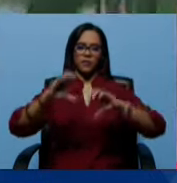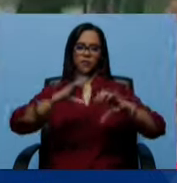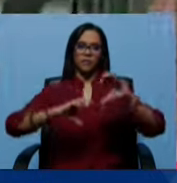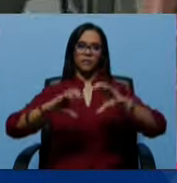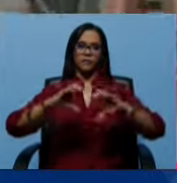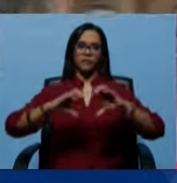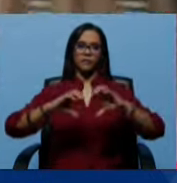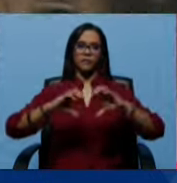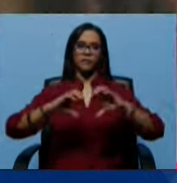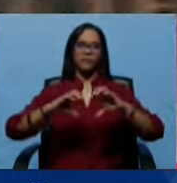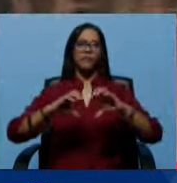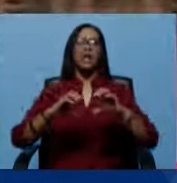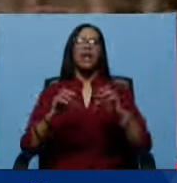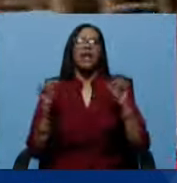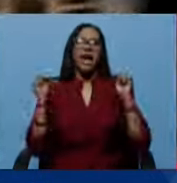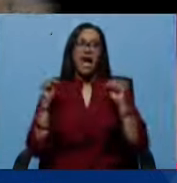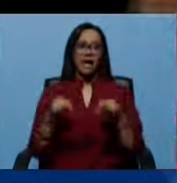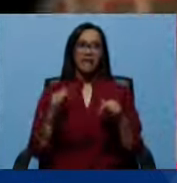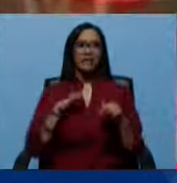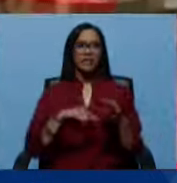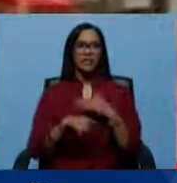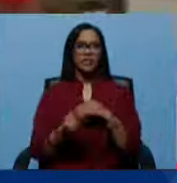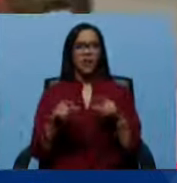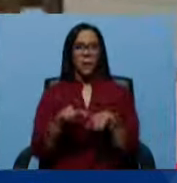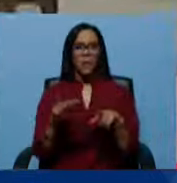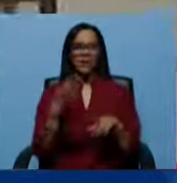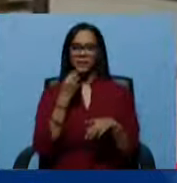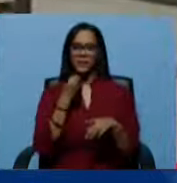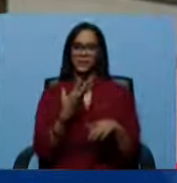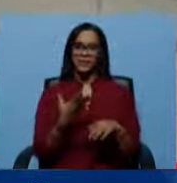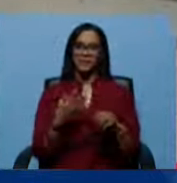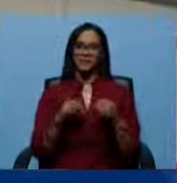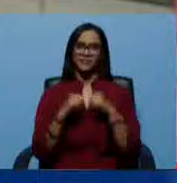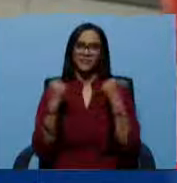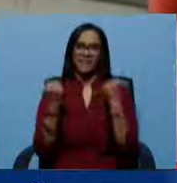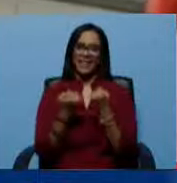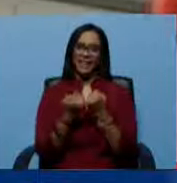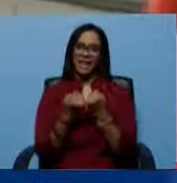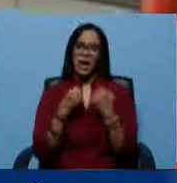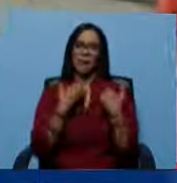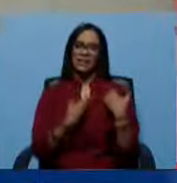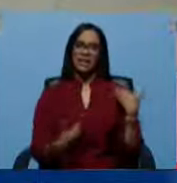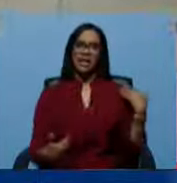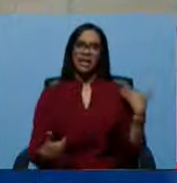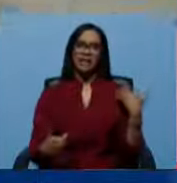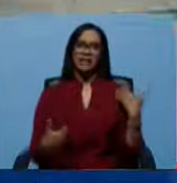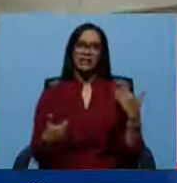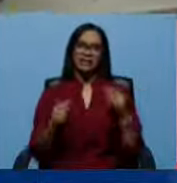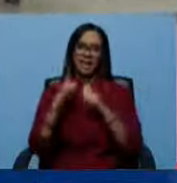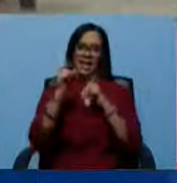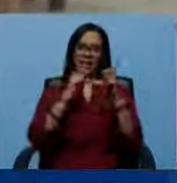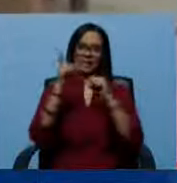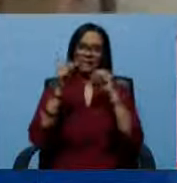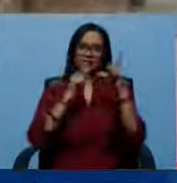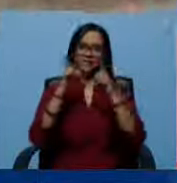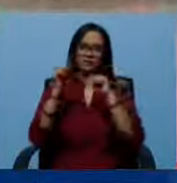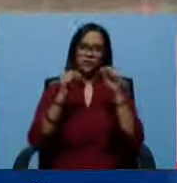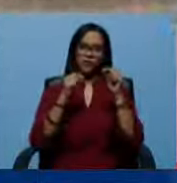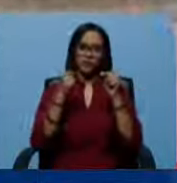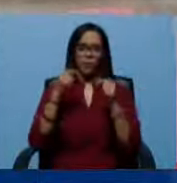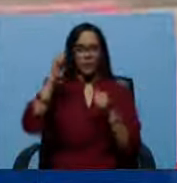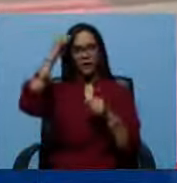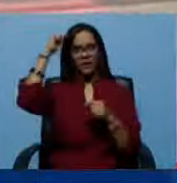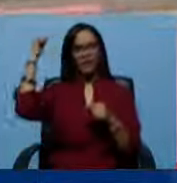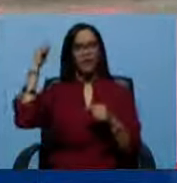entrando en un espacio espectacular, que es la sala, presidente, de astronomía. Vice, ¿qué